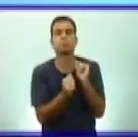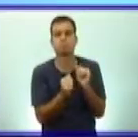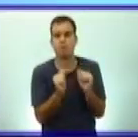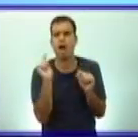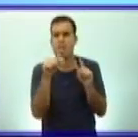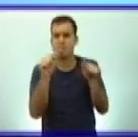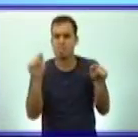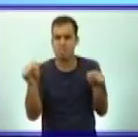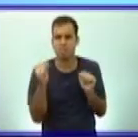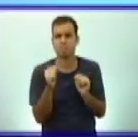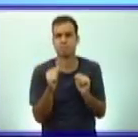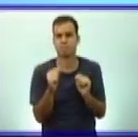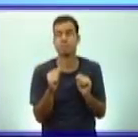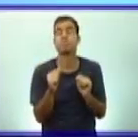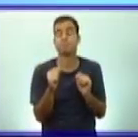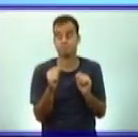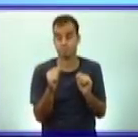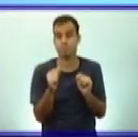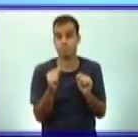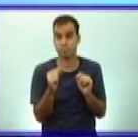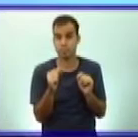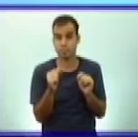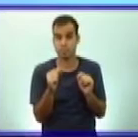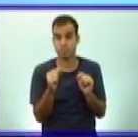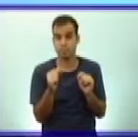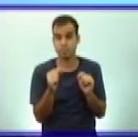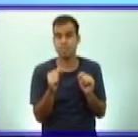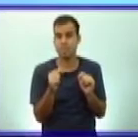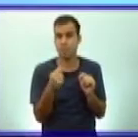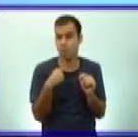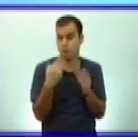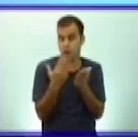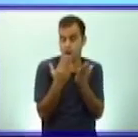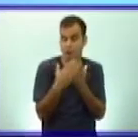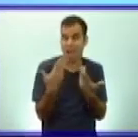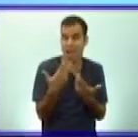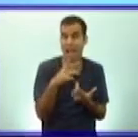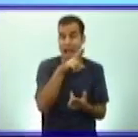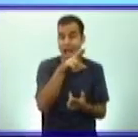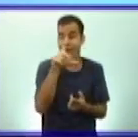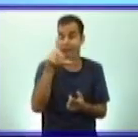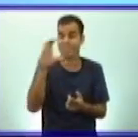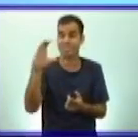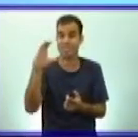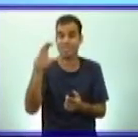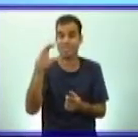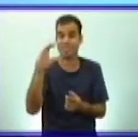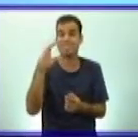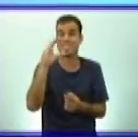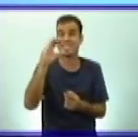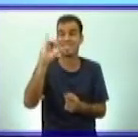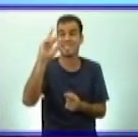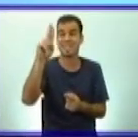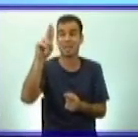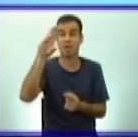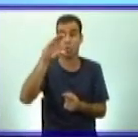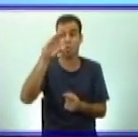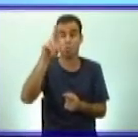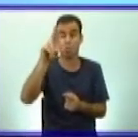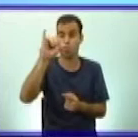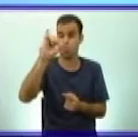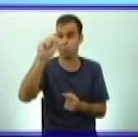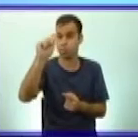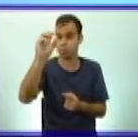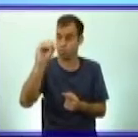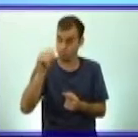circuitos, que podíamos nosotros estudiar el circuito RLC, pero para facilitar la comprensión del tema, los